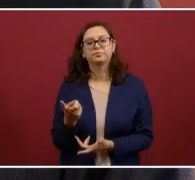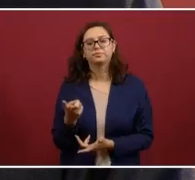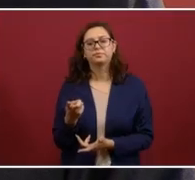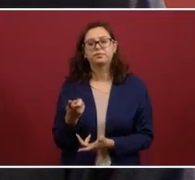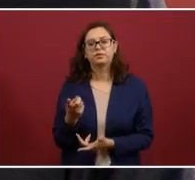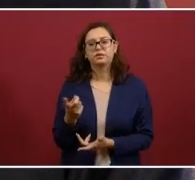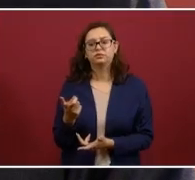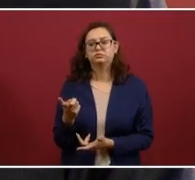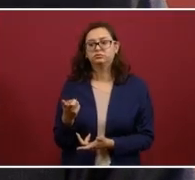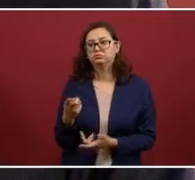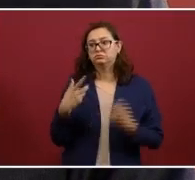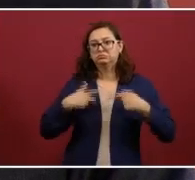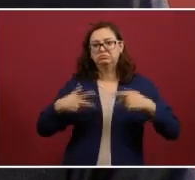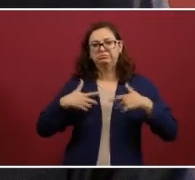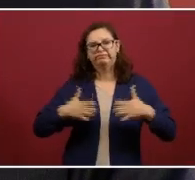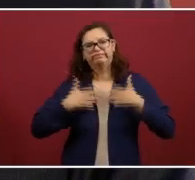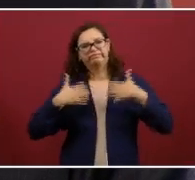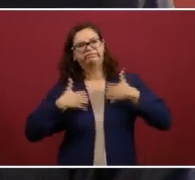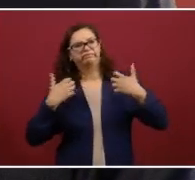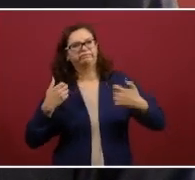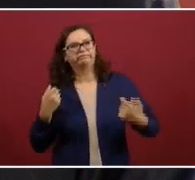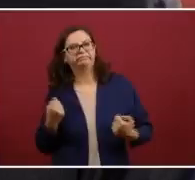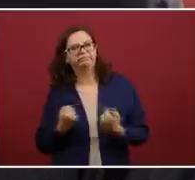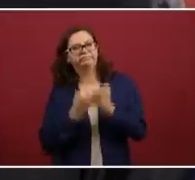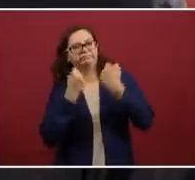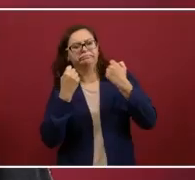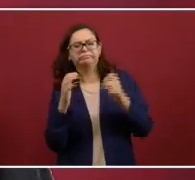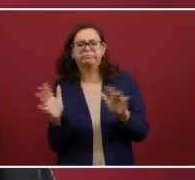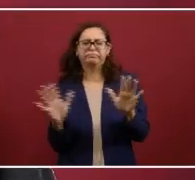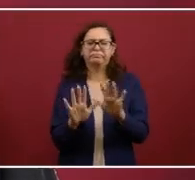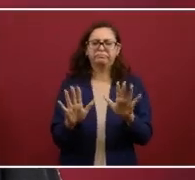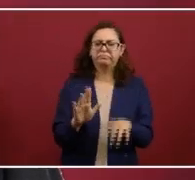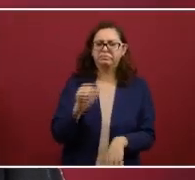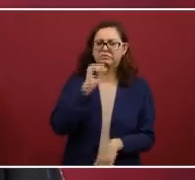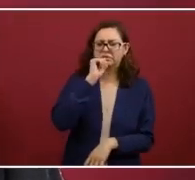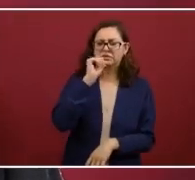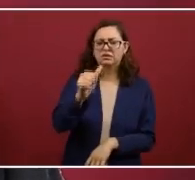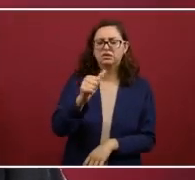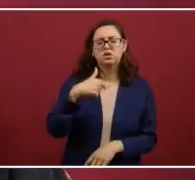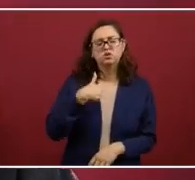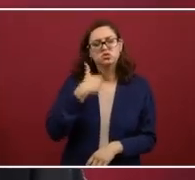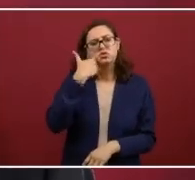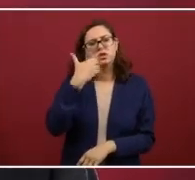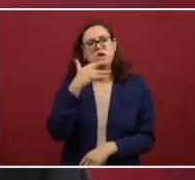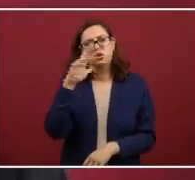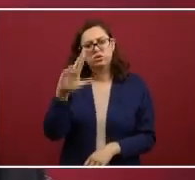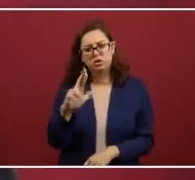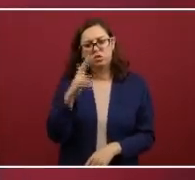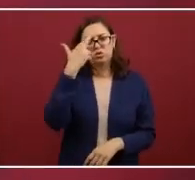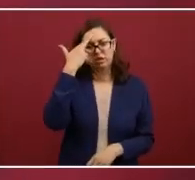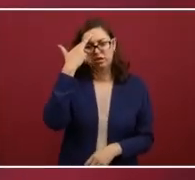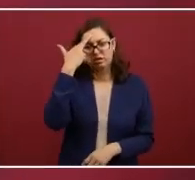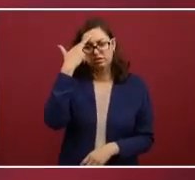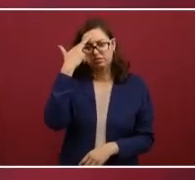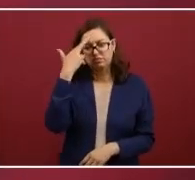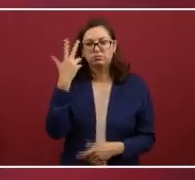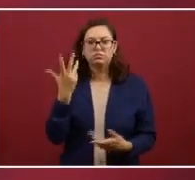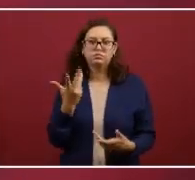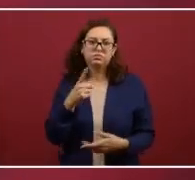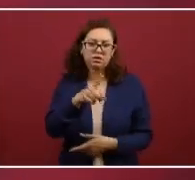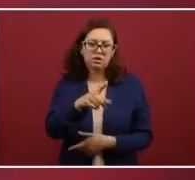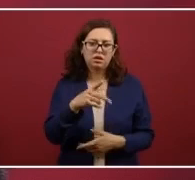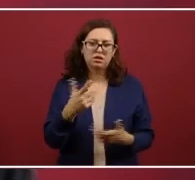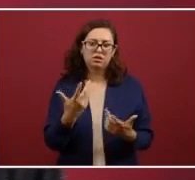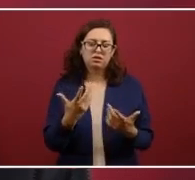ninguna inconformidad. Yo nada más quiero recordar que se trata de una